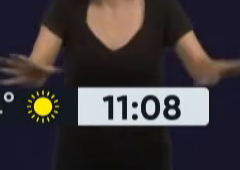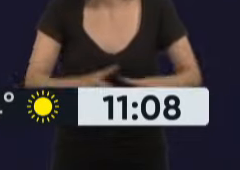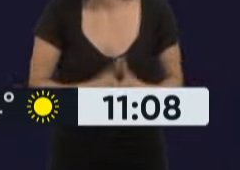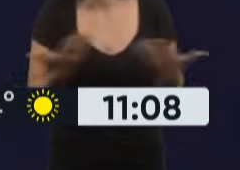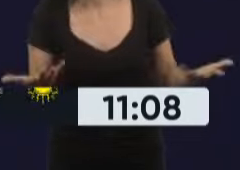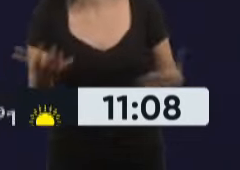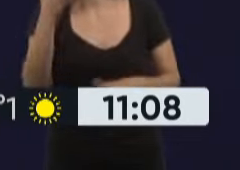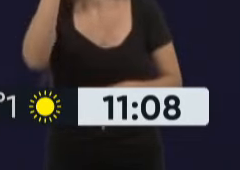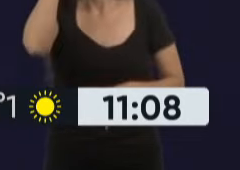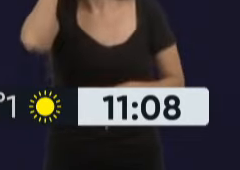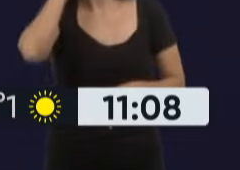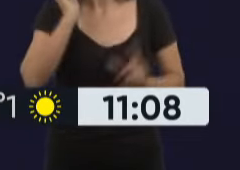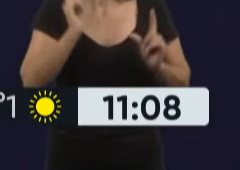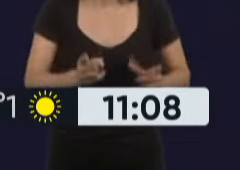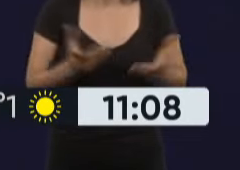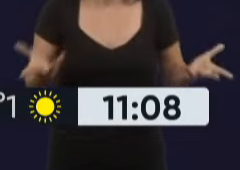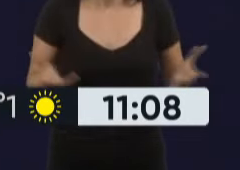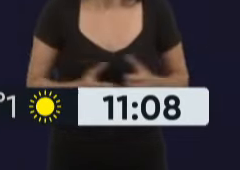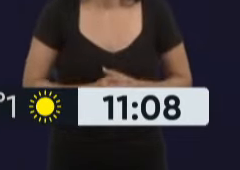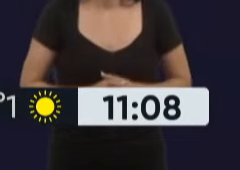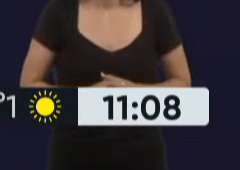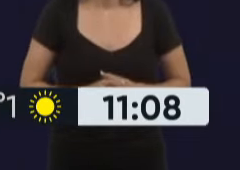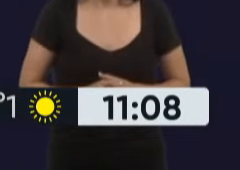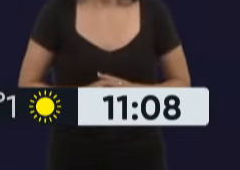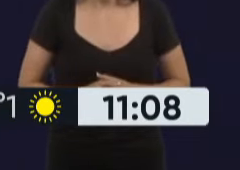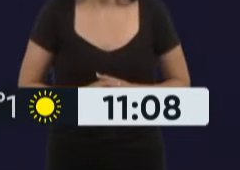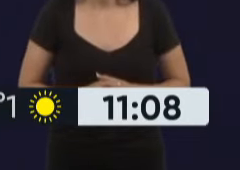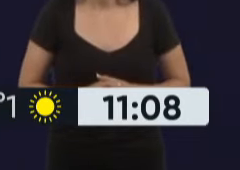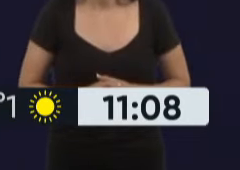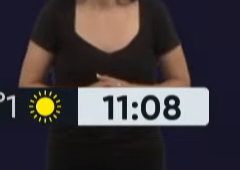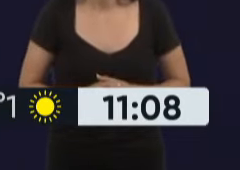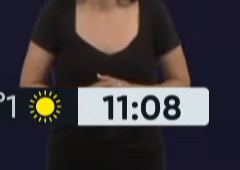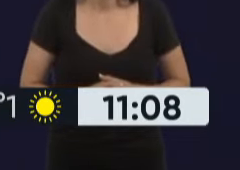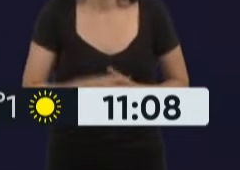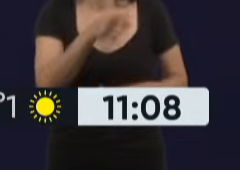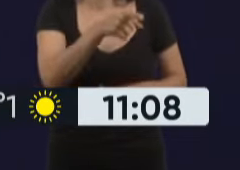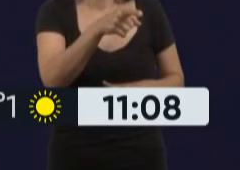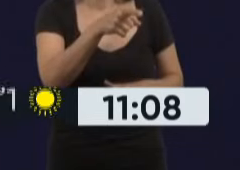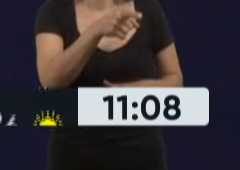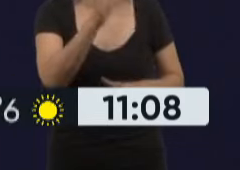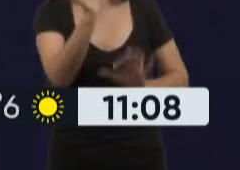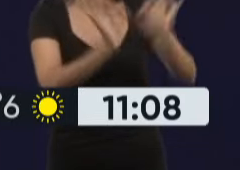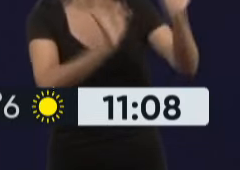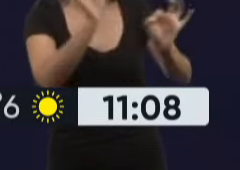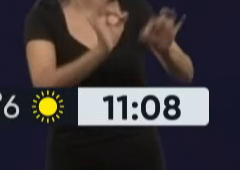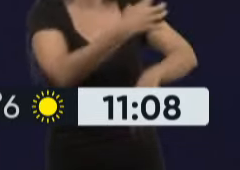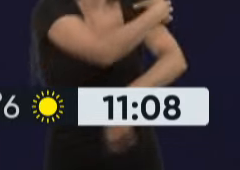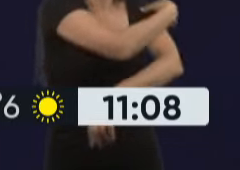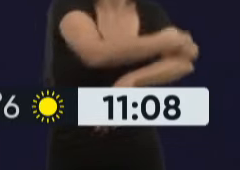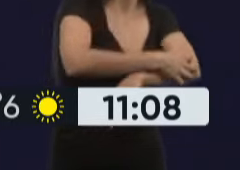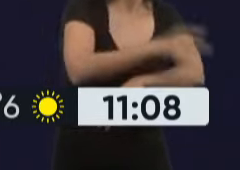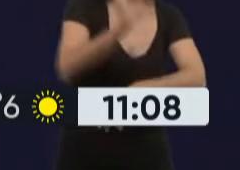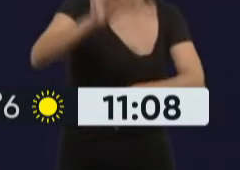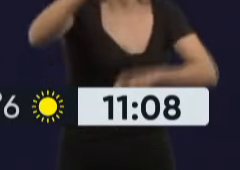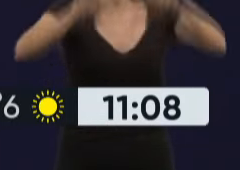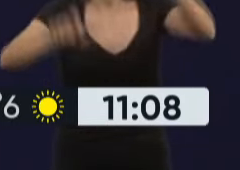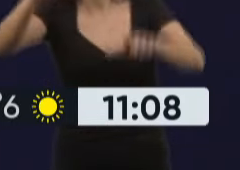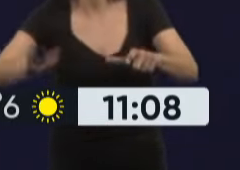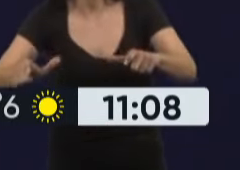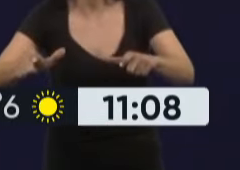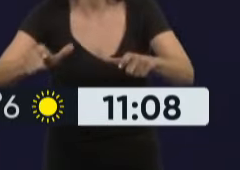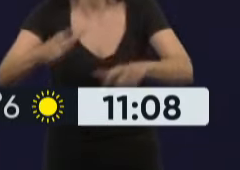eh O al menos eh los niveles de pobreza de indigencia y de atraso